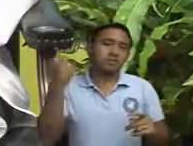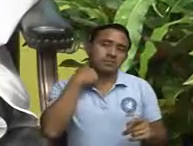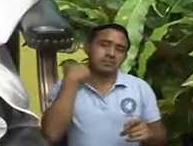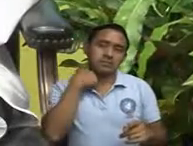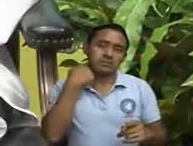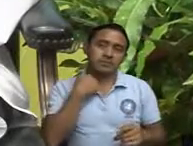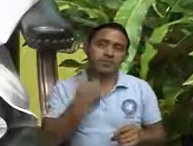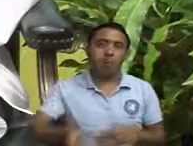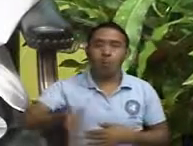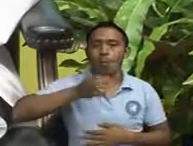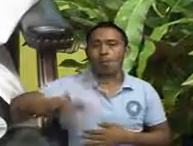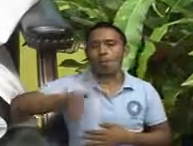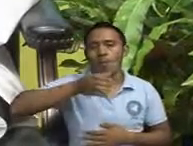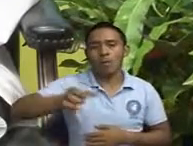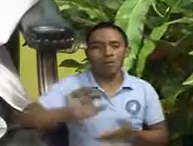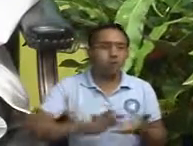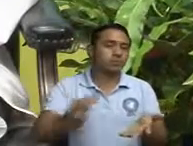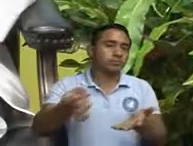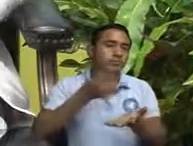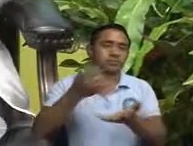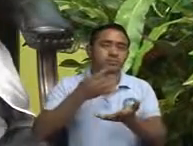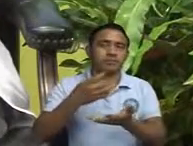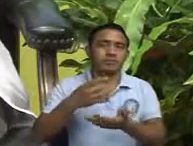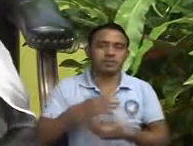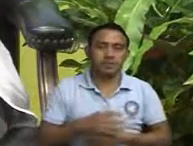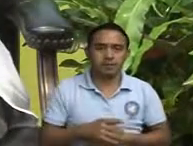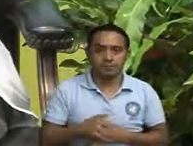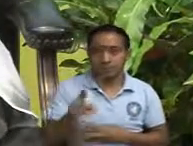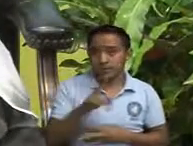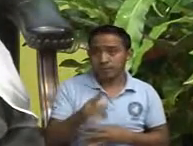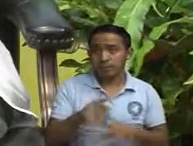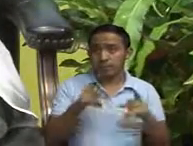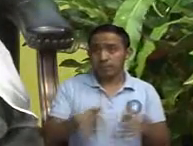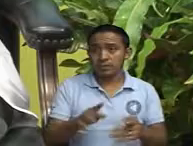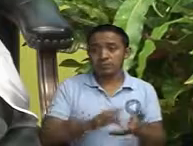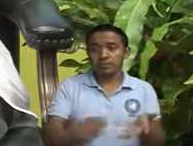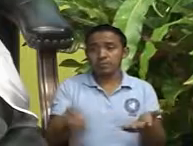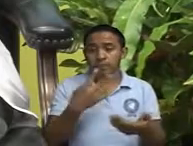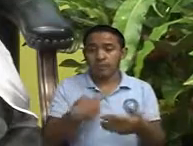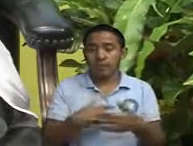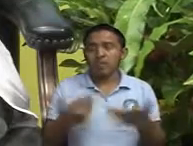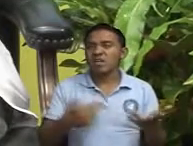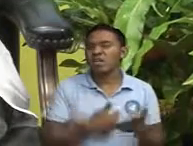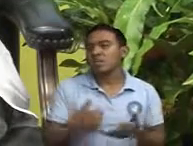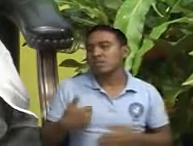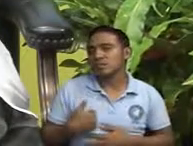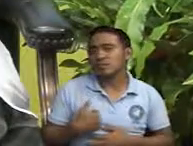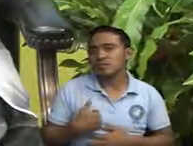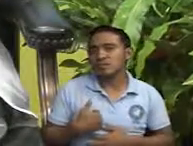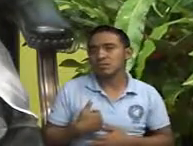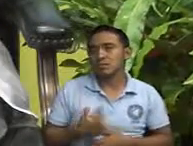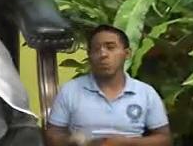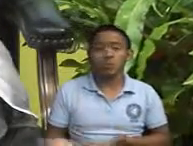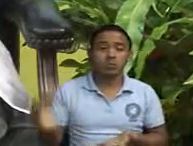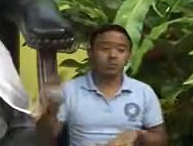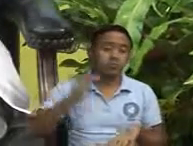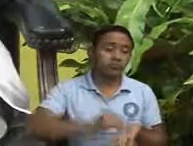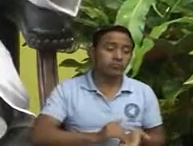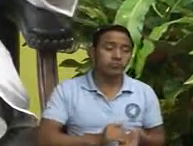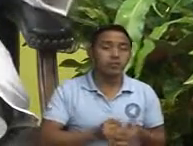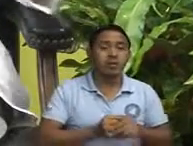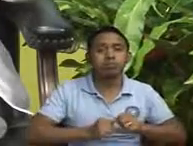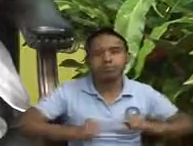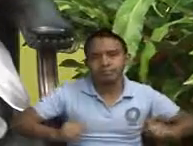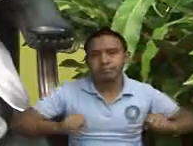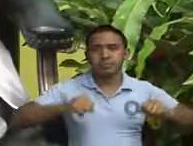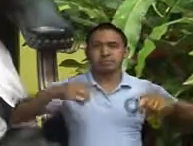va a beber esa bebida o esa pastilla. Cuando ese paciente deje de beberte eso, ¿qué va a suceder? Va a volver a aumentar